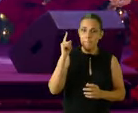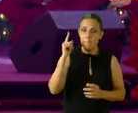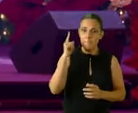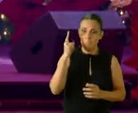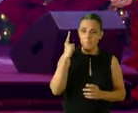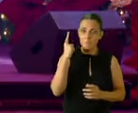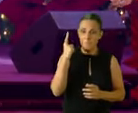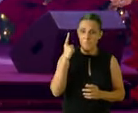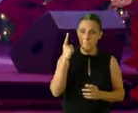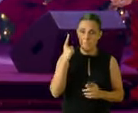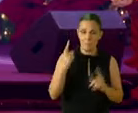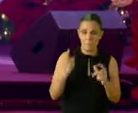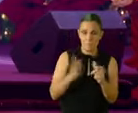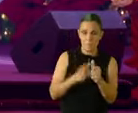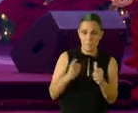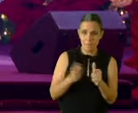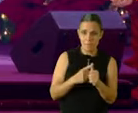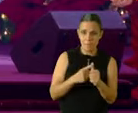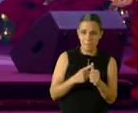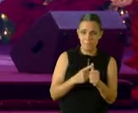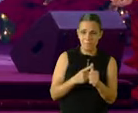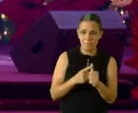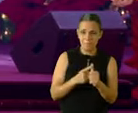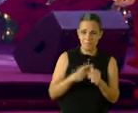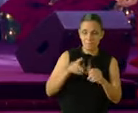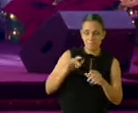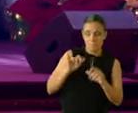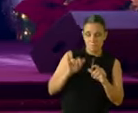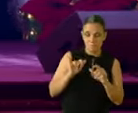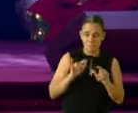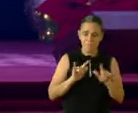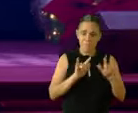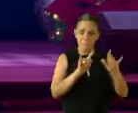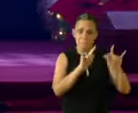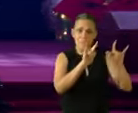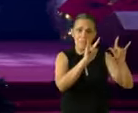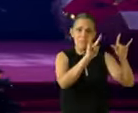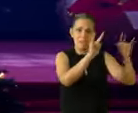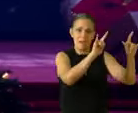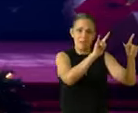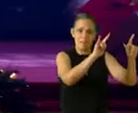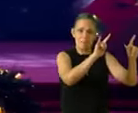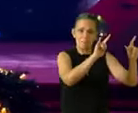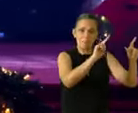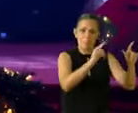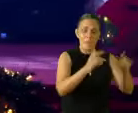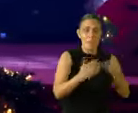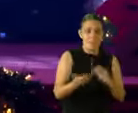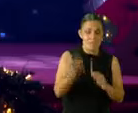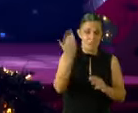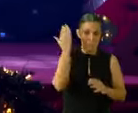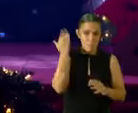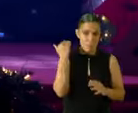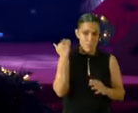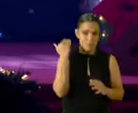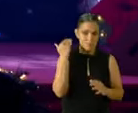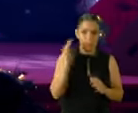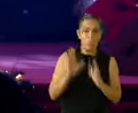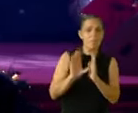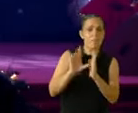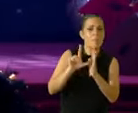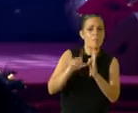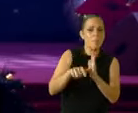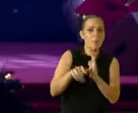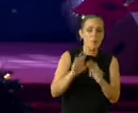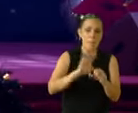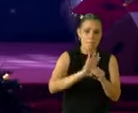multitudinario después de la pandemia, aunque estamos casi en pandemia todavía. Más adelante contaré el testimonio